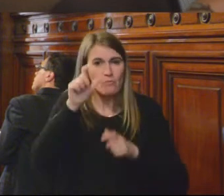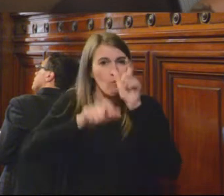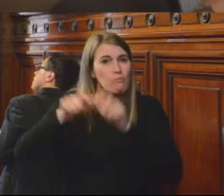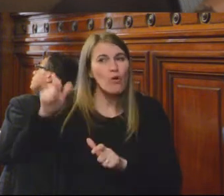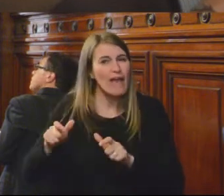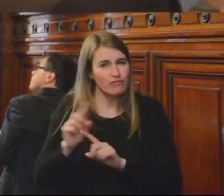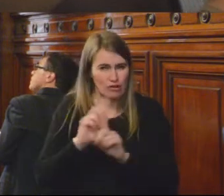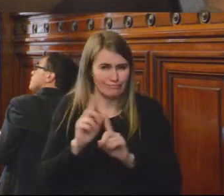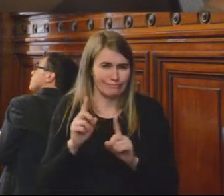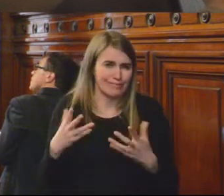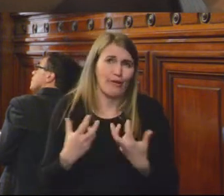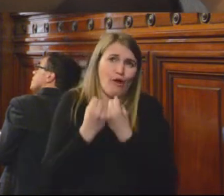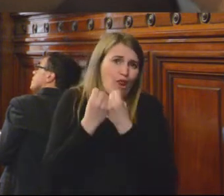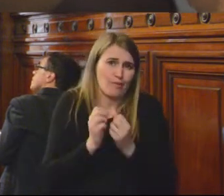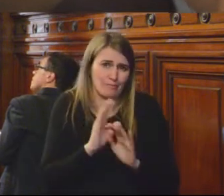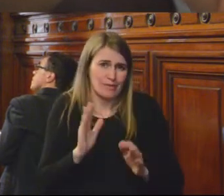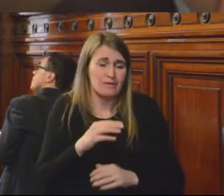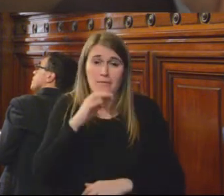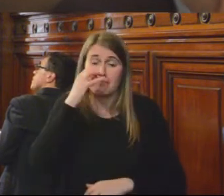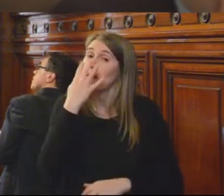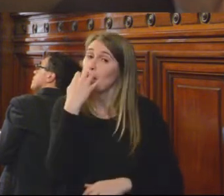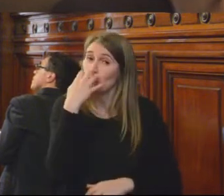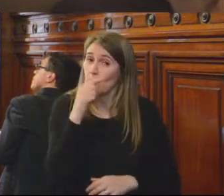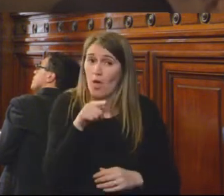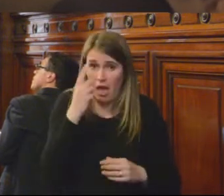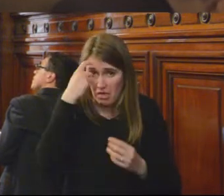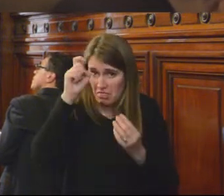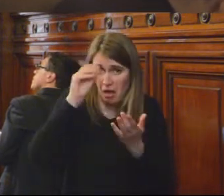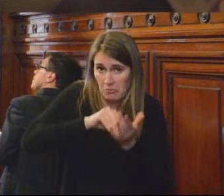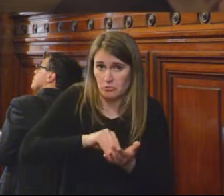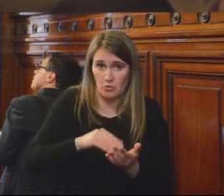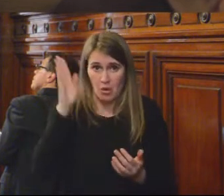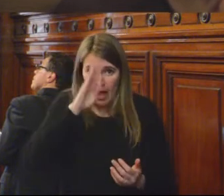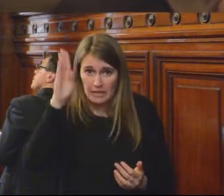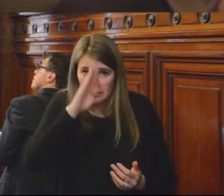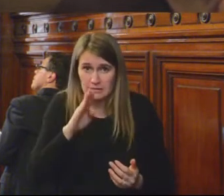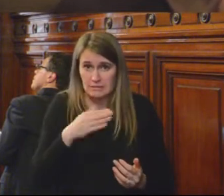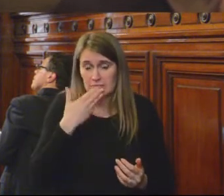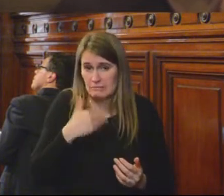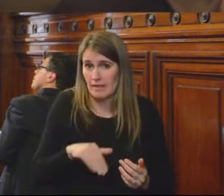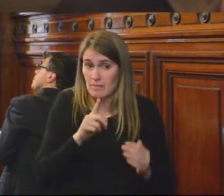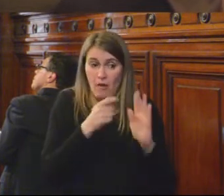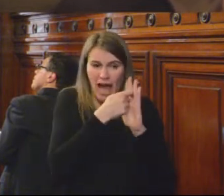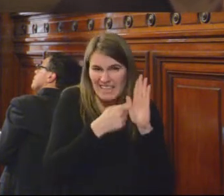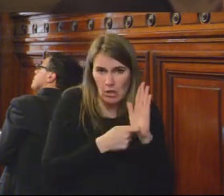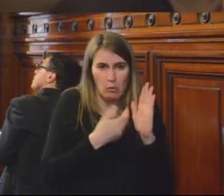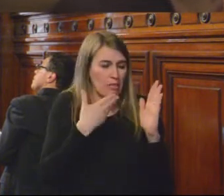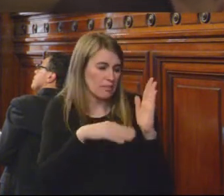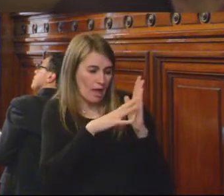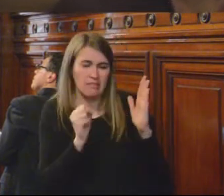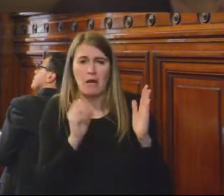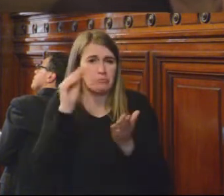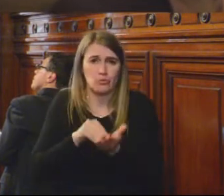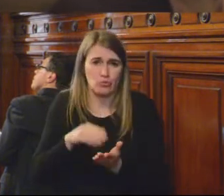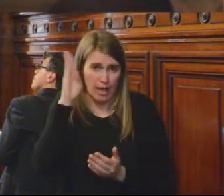fue una Asamblea Nacional convocada por Nicolás Maduro con una interpretación a conveniencia de los artículos mencionados de la Constitución. Y